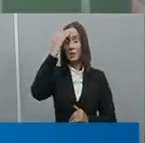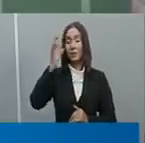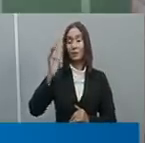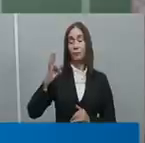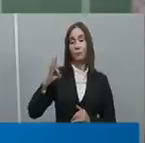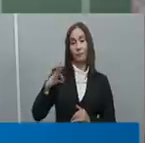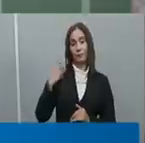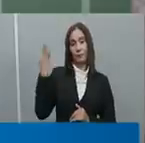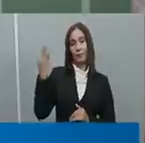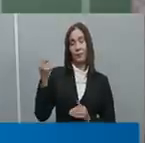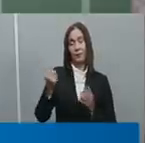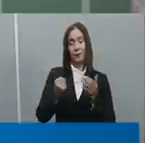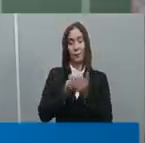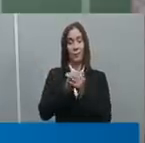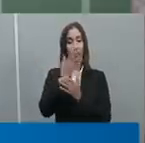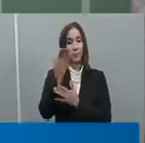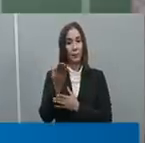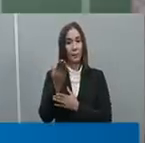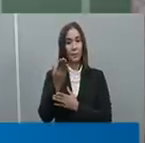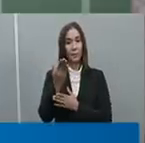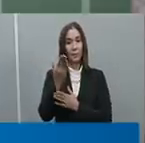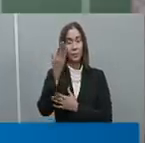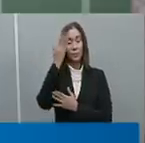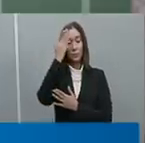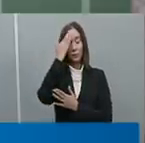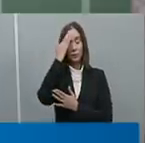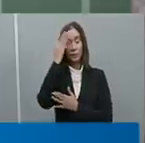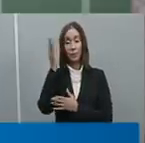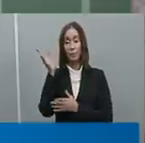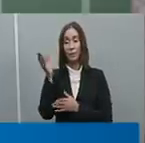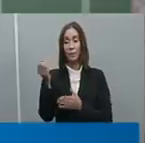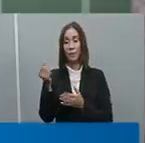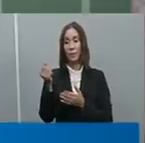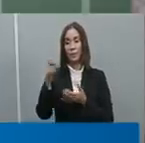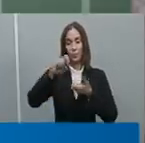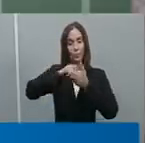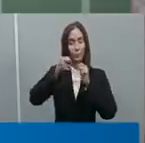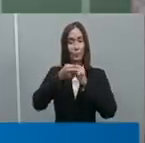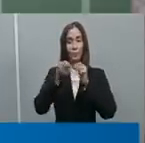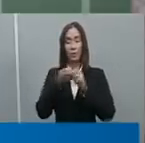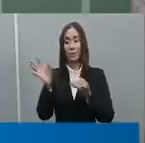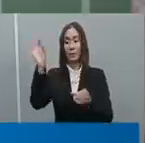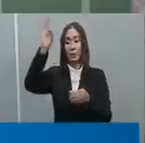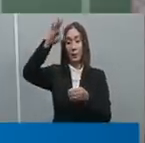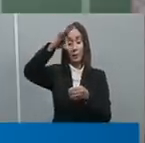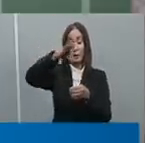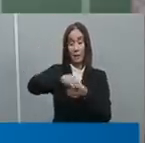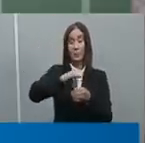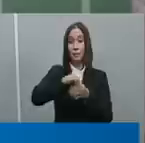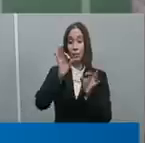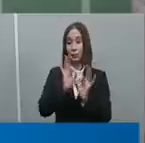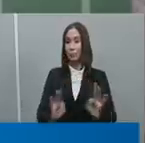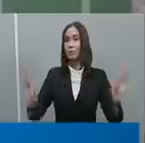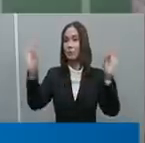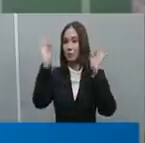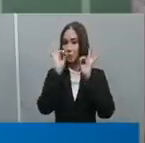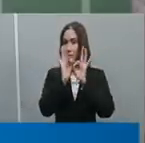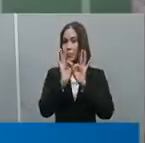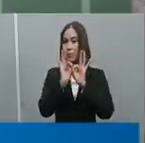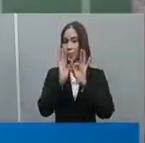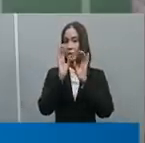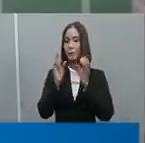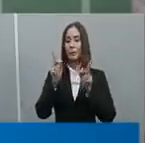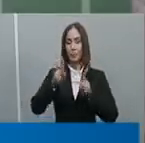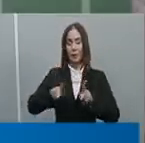marzo, que estas elecciones son especialmente relevantes para nuestra sociedad y para nuestro sistema democrático.